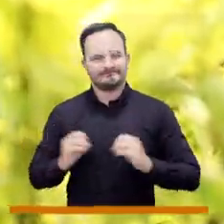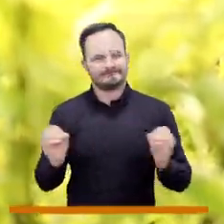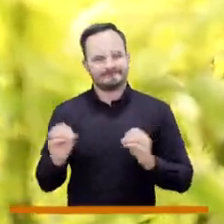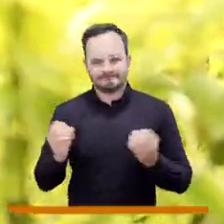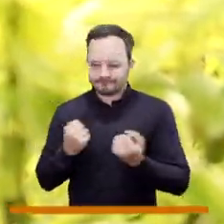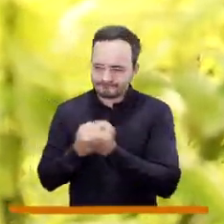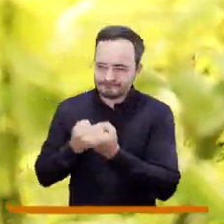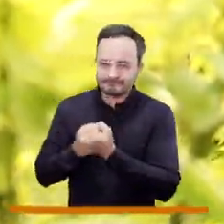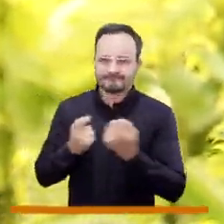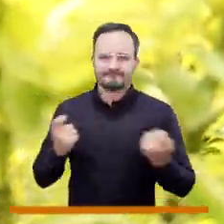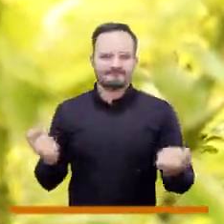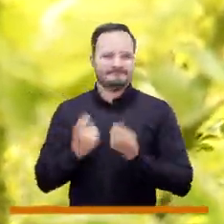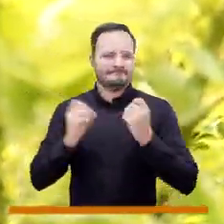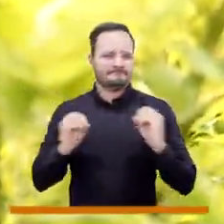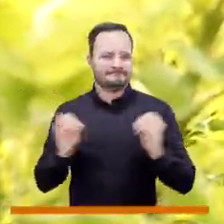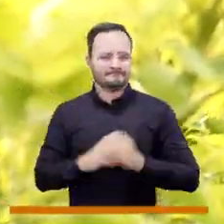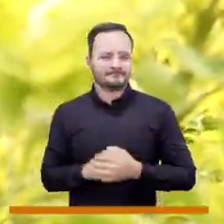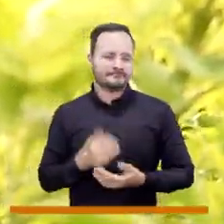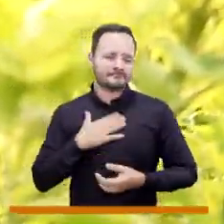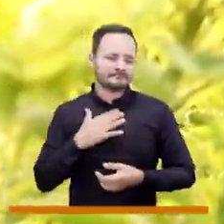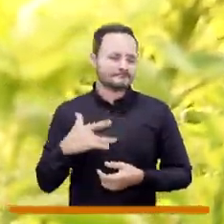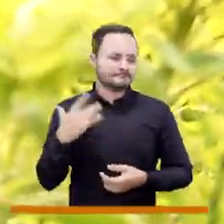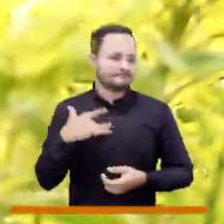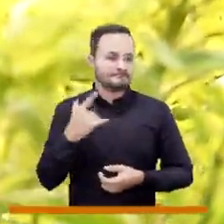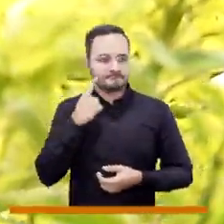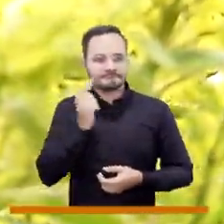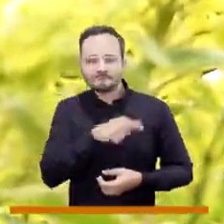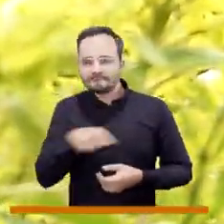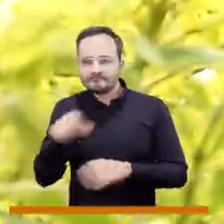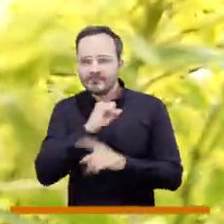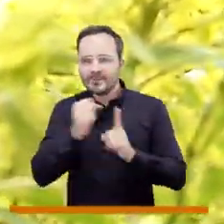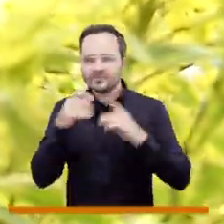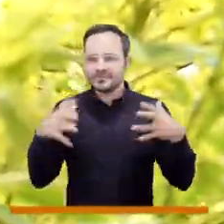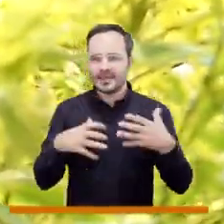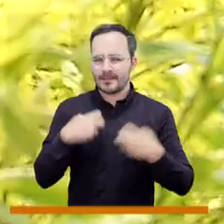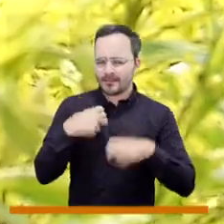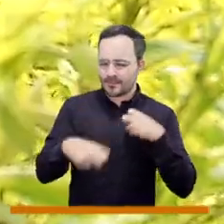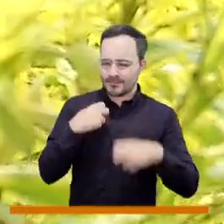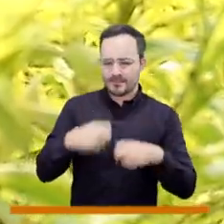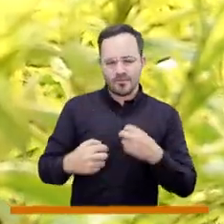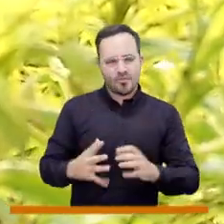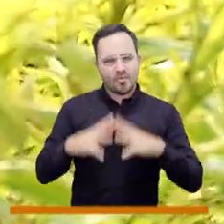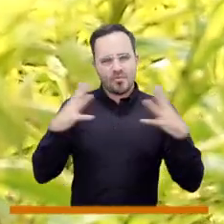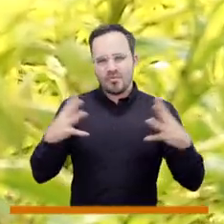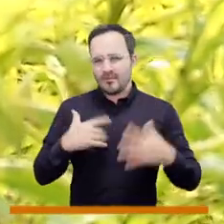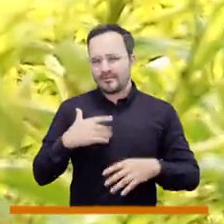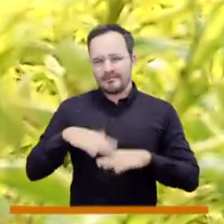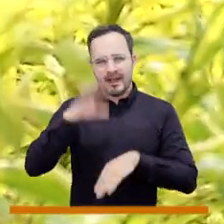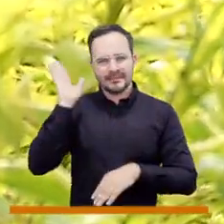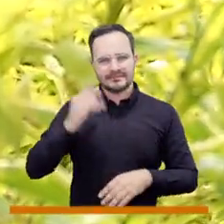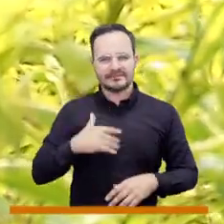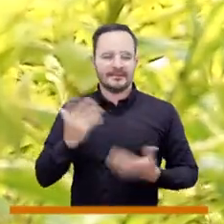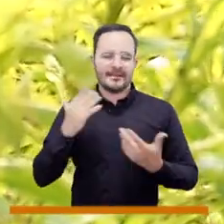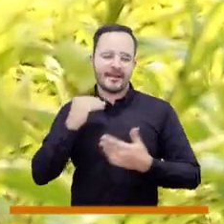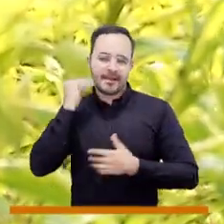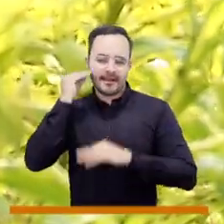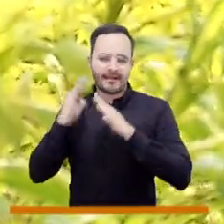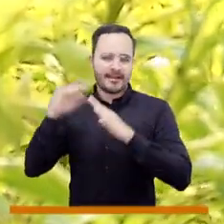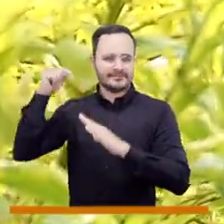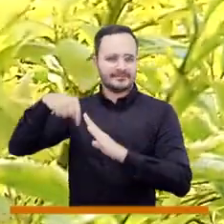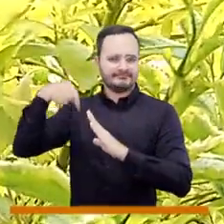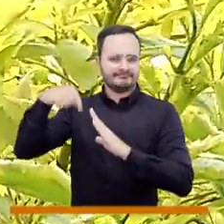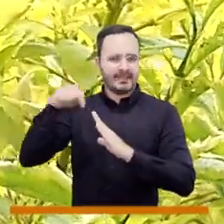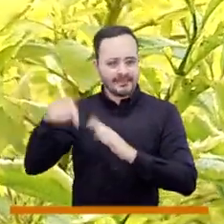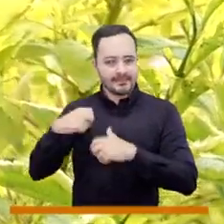hoy veo que el gran problema de una sociedad es el problema que se está viviendo al interior de